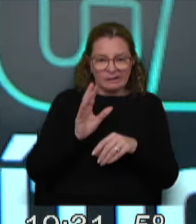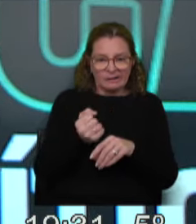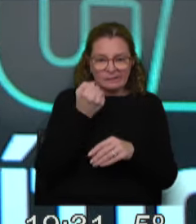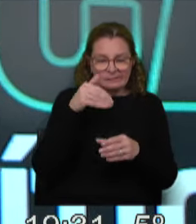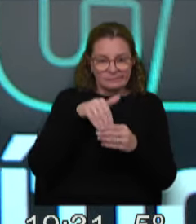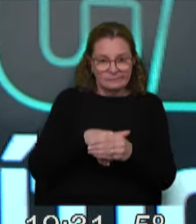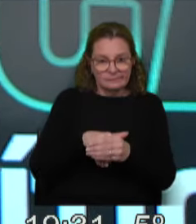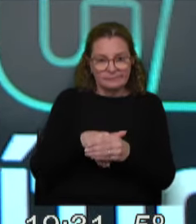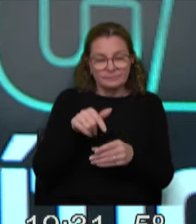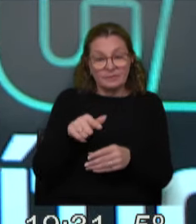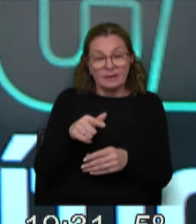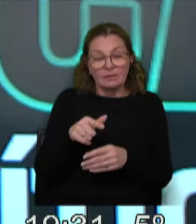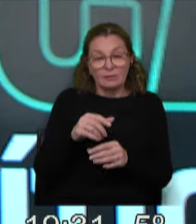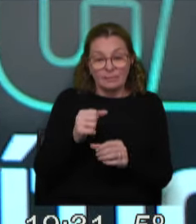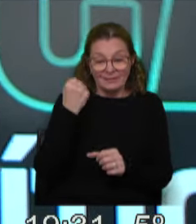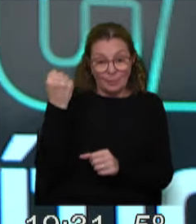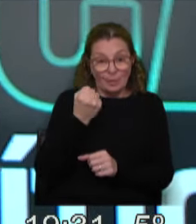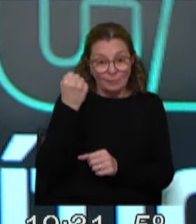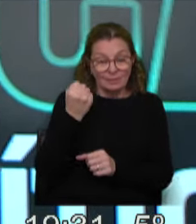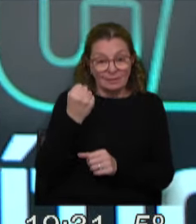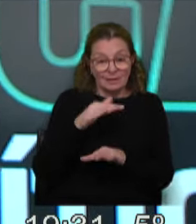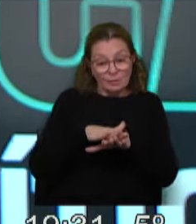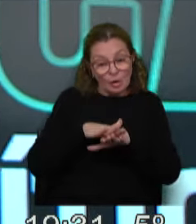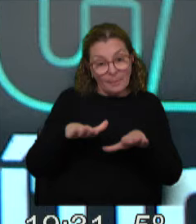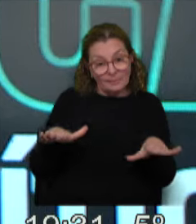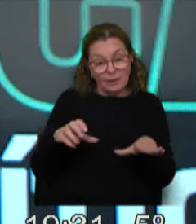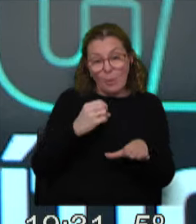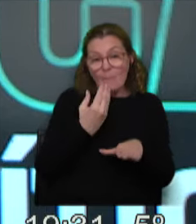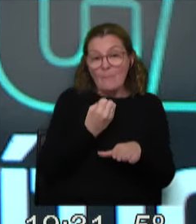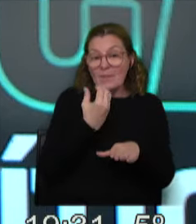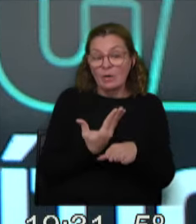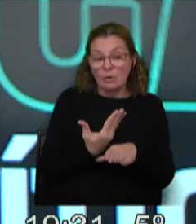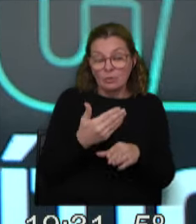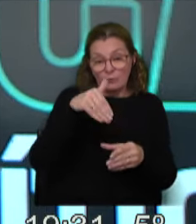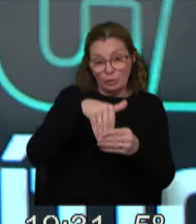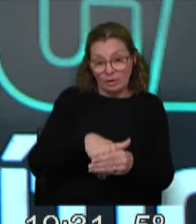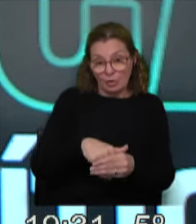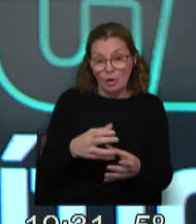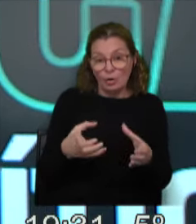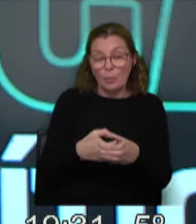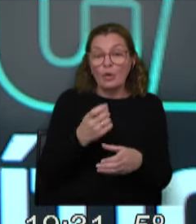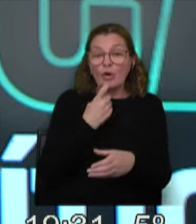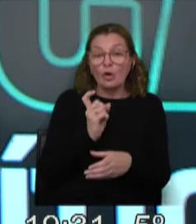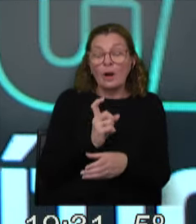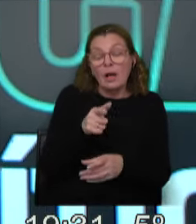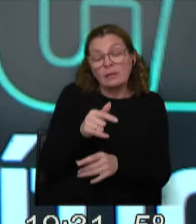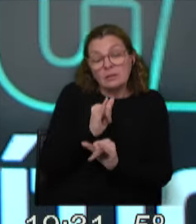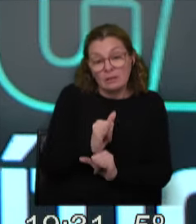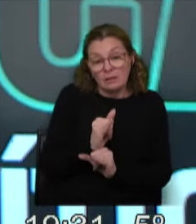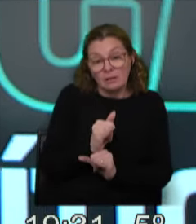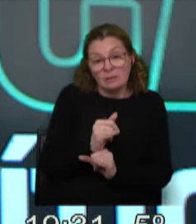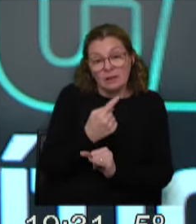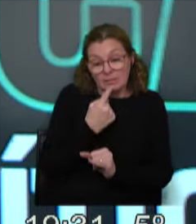octubre y eso va a ser clave si logra mantener o mejorar la votación del partido Colorado claro ahí sí ya le